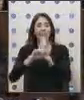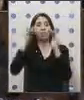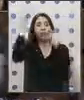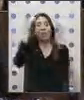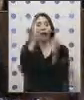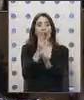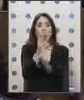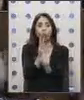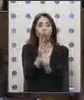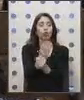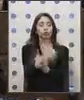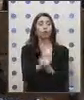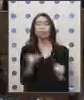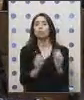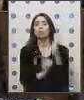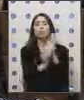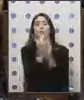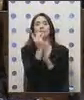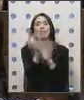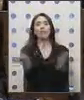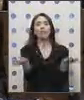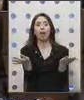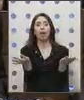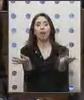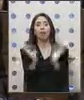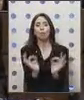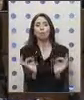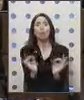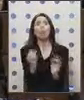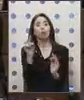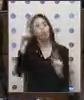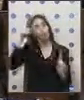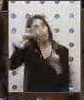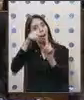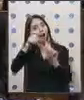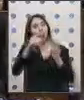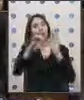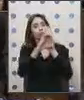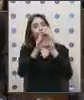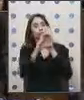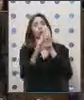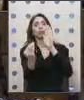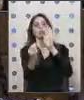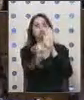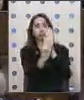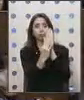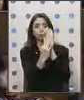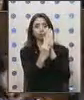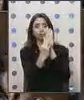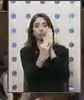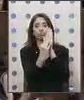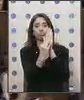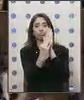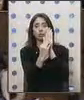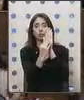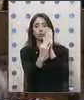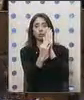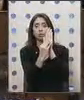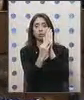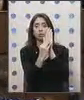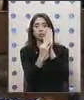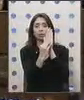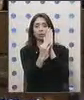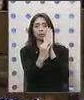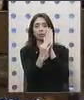no va a poder desarrollarse como corresponde. Y ahí debiéramos poner un esfuerzo para consagrar y elevar a la categoría